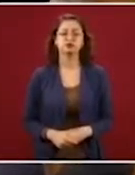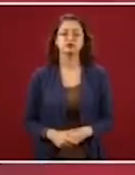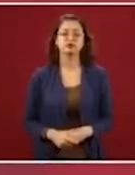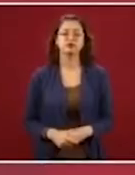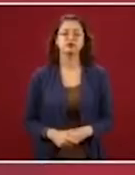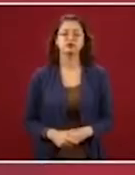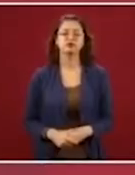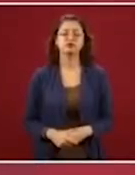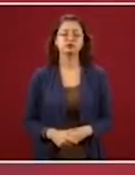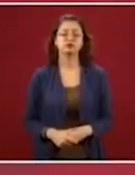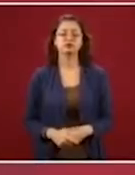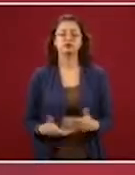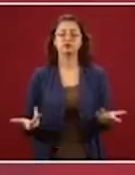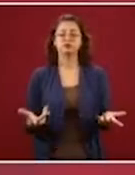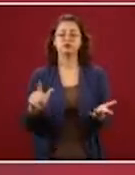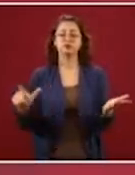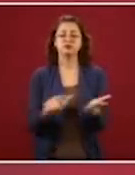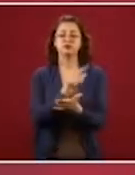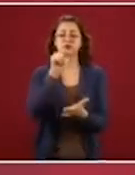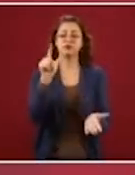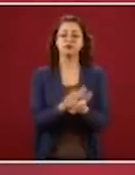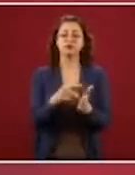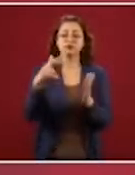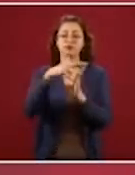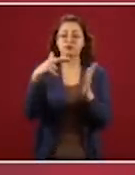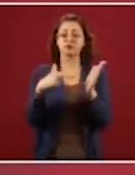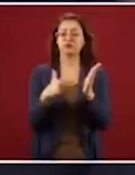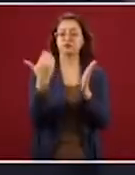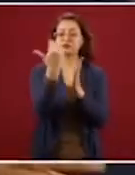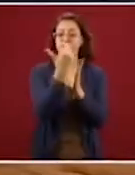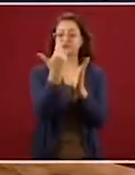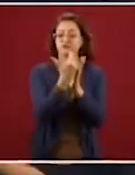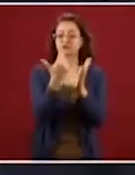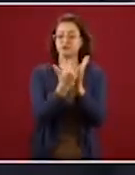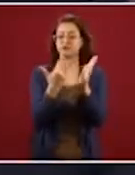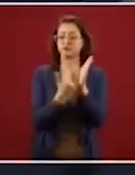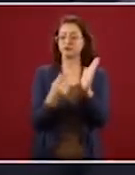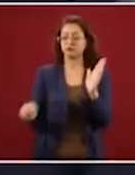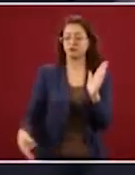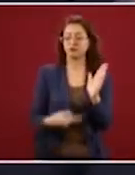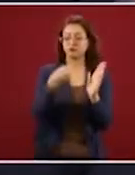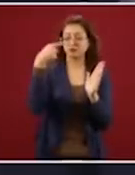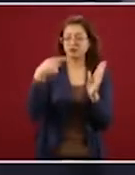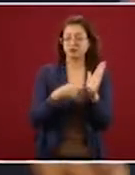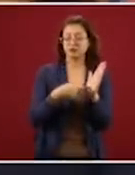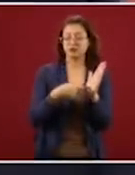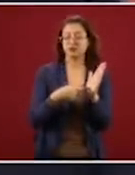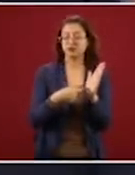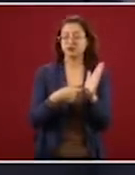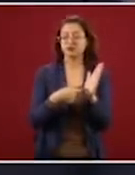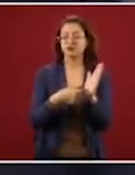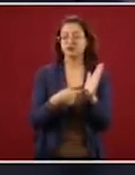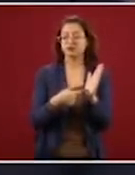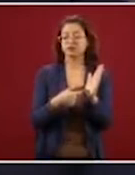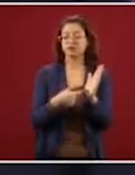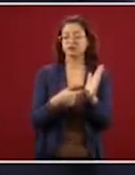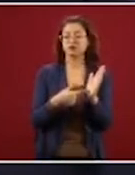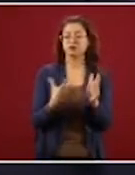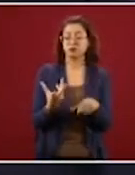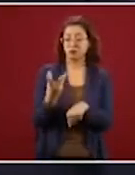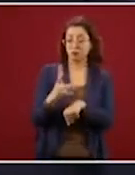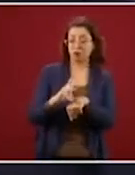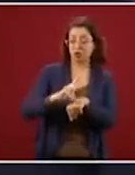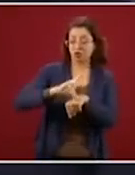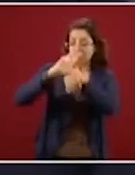ninguna ley reglamentaria que aminore o que permita